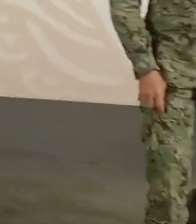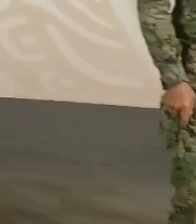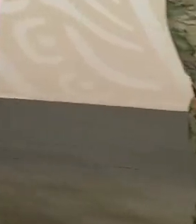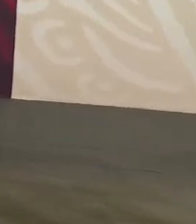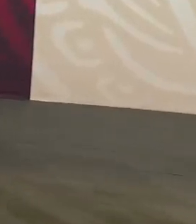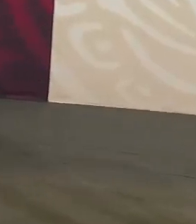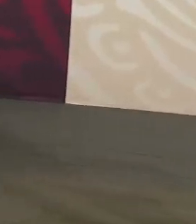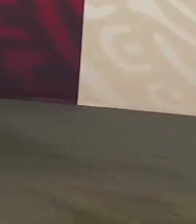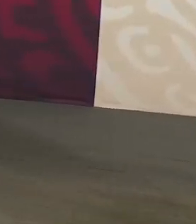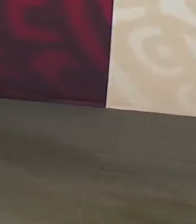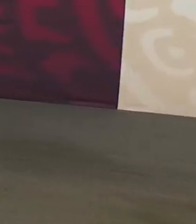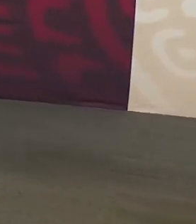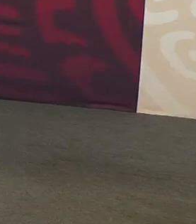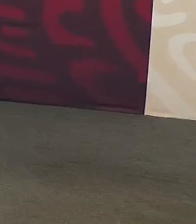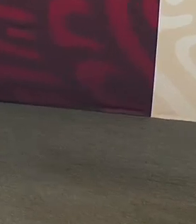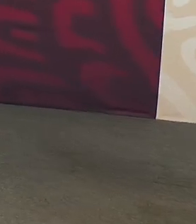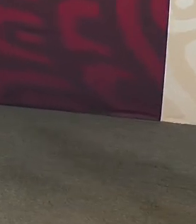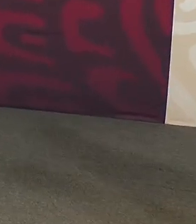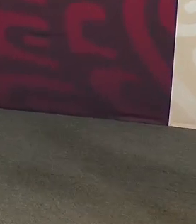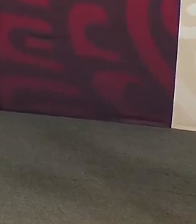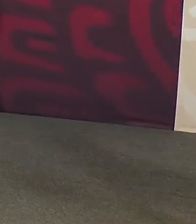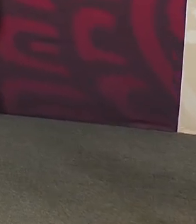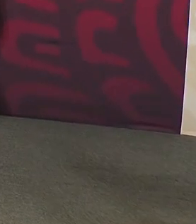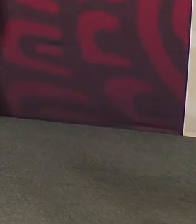Muy buenos días, ánimo.